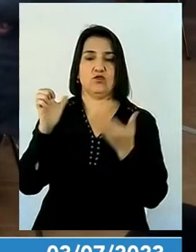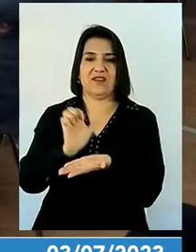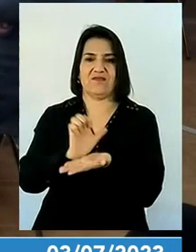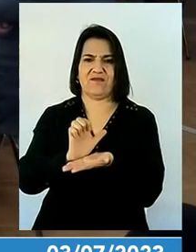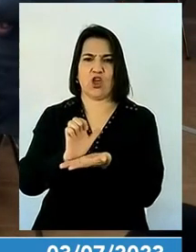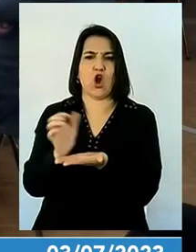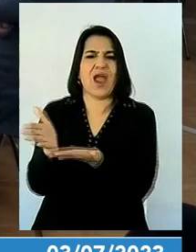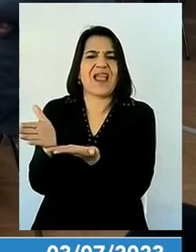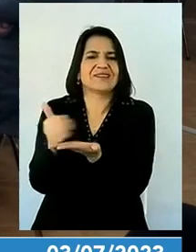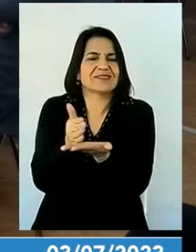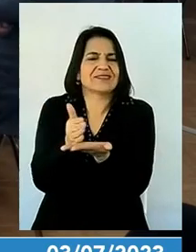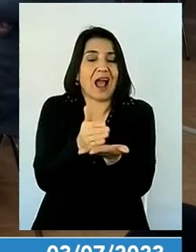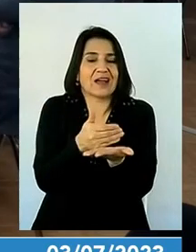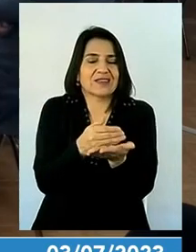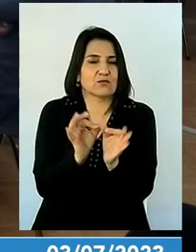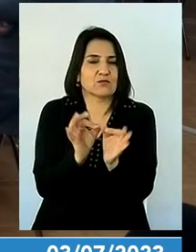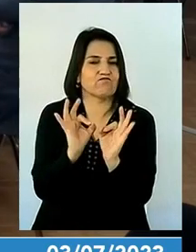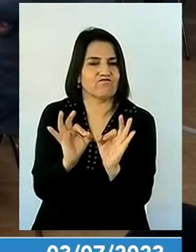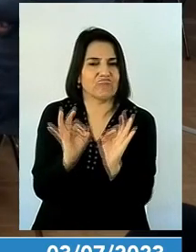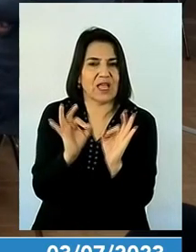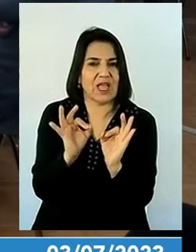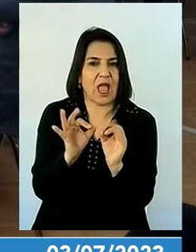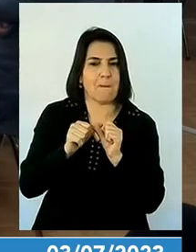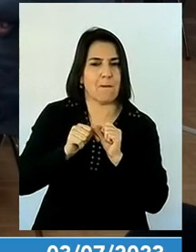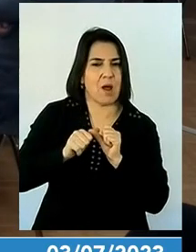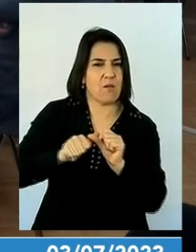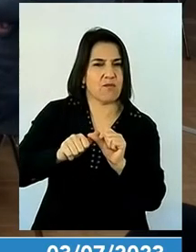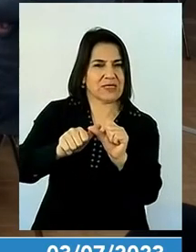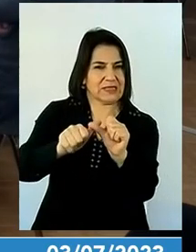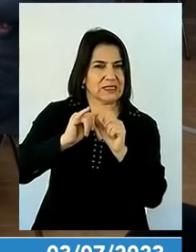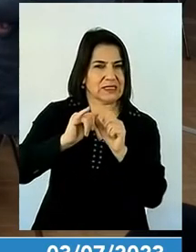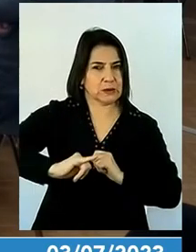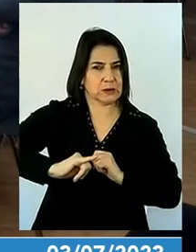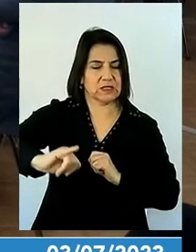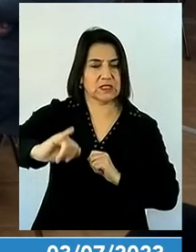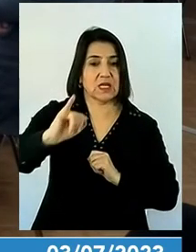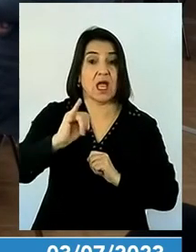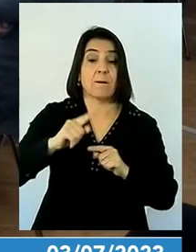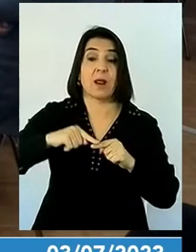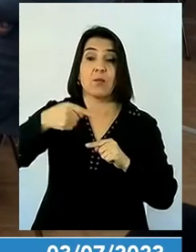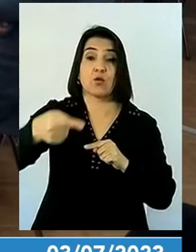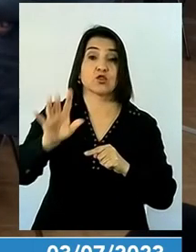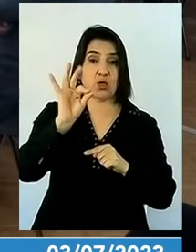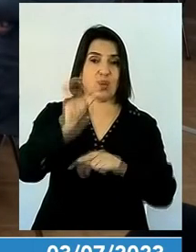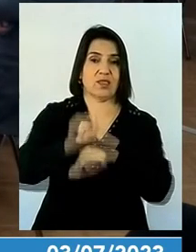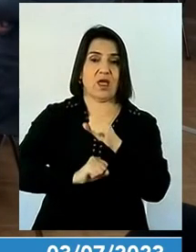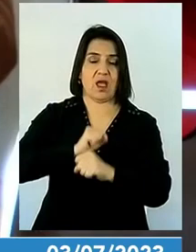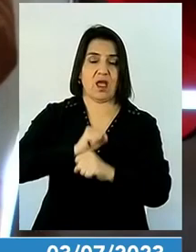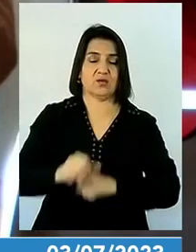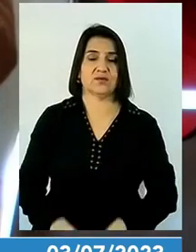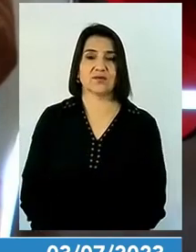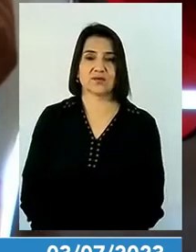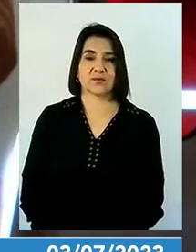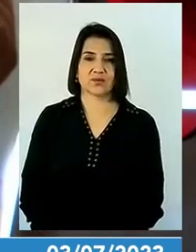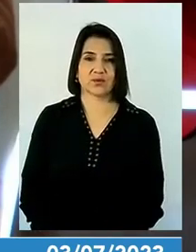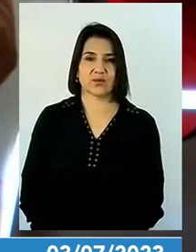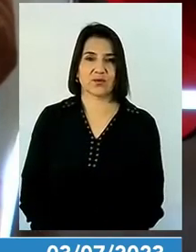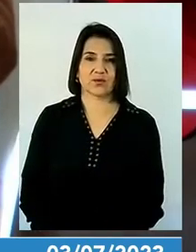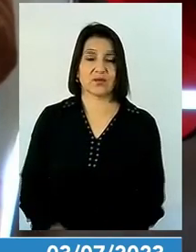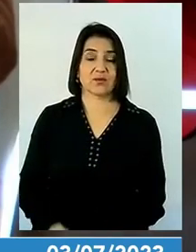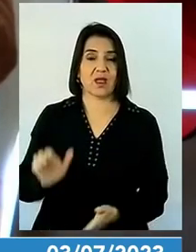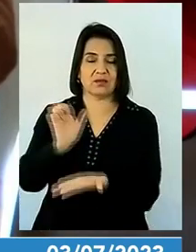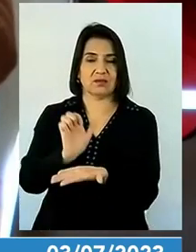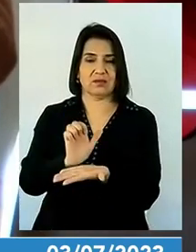permanente en el tiempo, por al menos los próximos 50 años. El Estado está llamado a garantizar